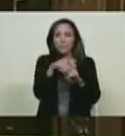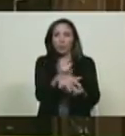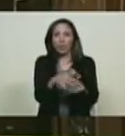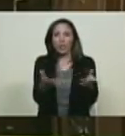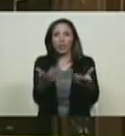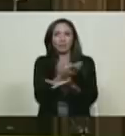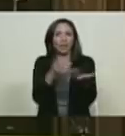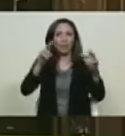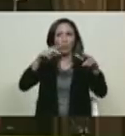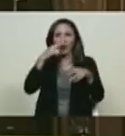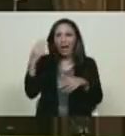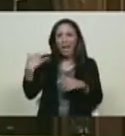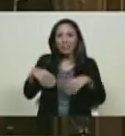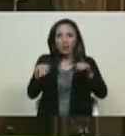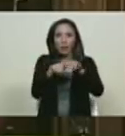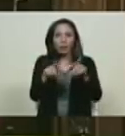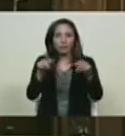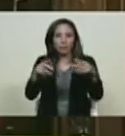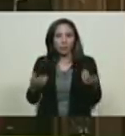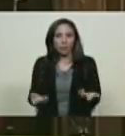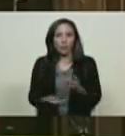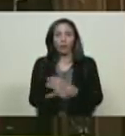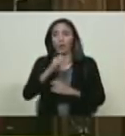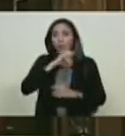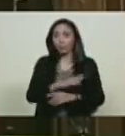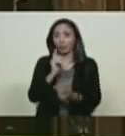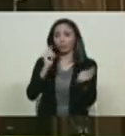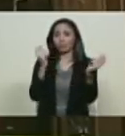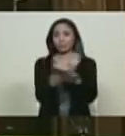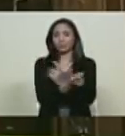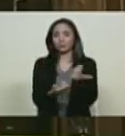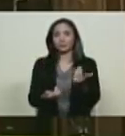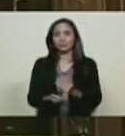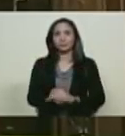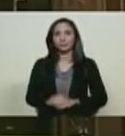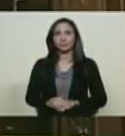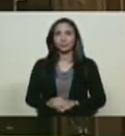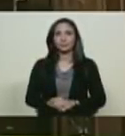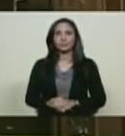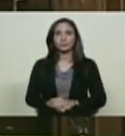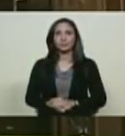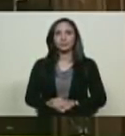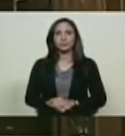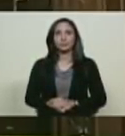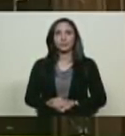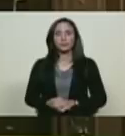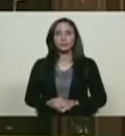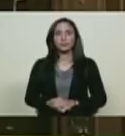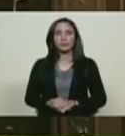nunca antes había existido en la historia política de Venezuela, nunca antes.